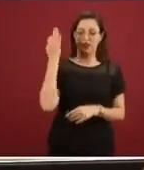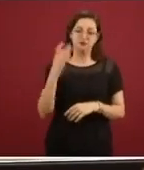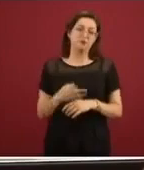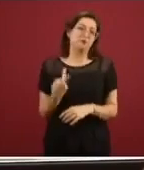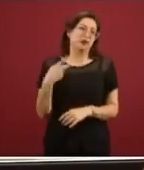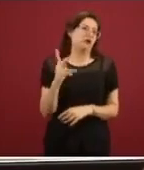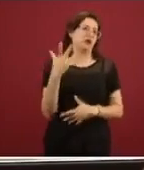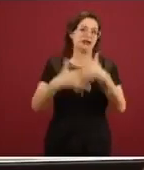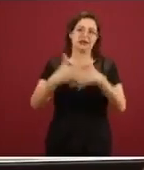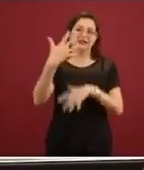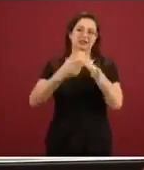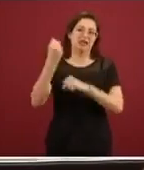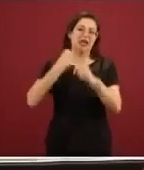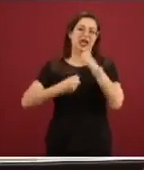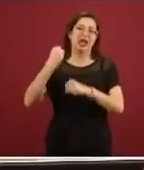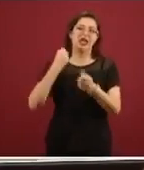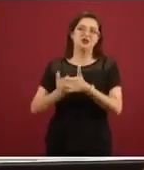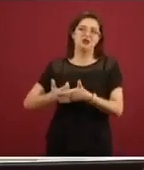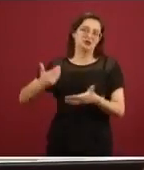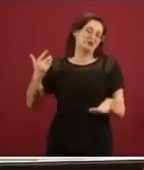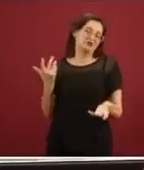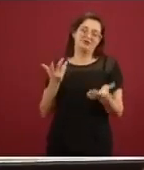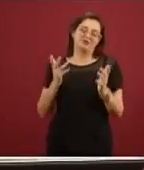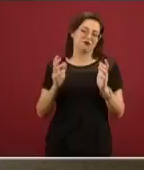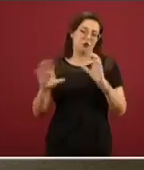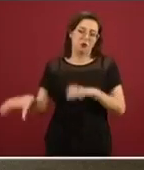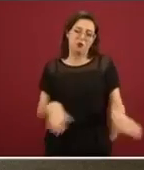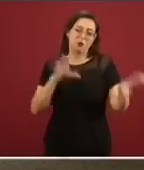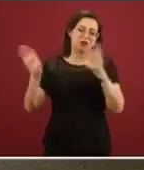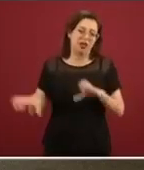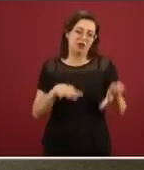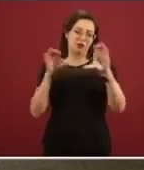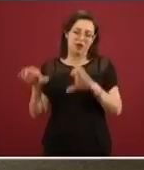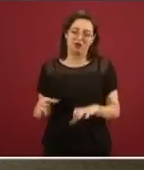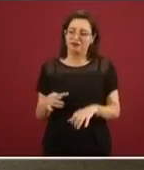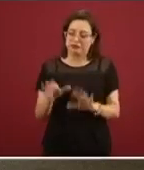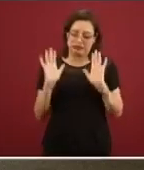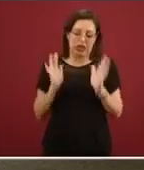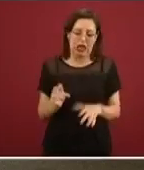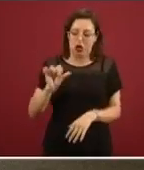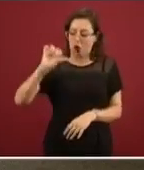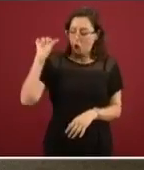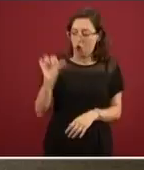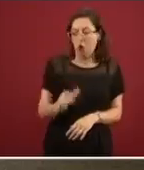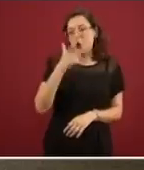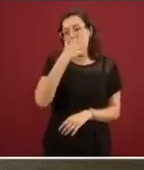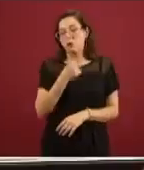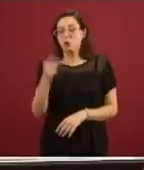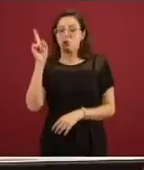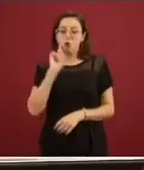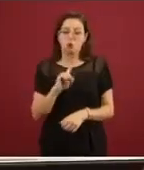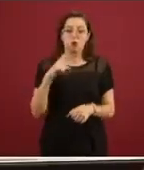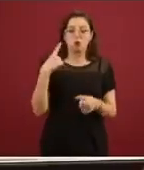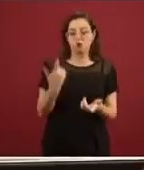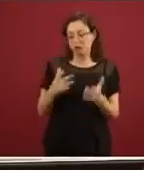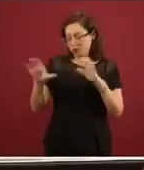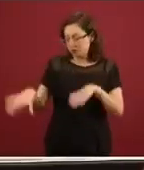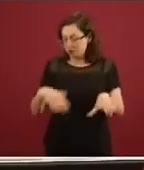más de 15 años las cosas se hacen por computadora, entonces en tiempo real la médica o el médico, si tiene acceso a